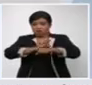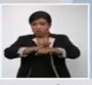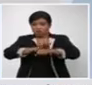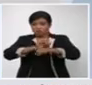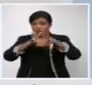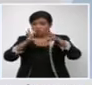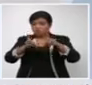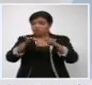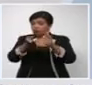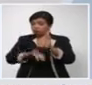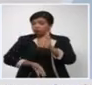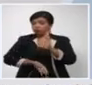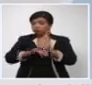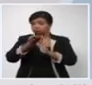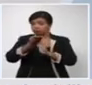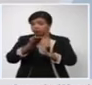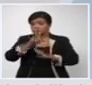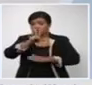elevada,